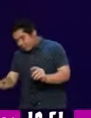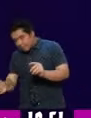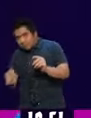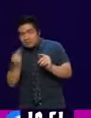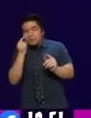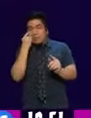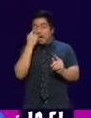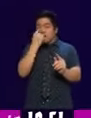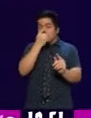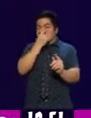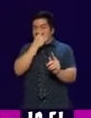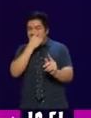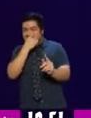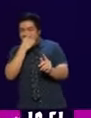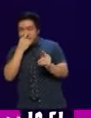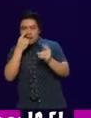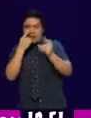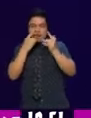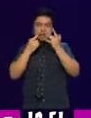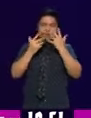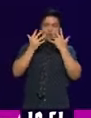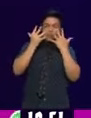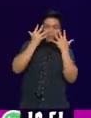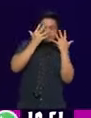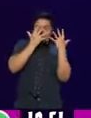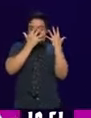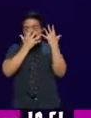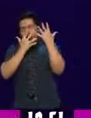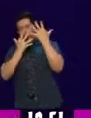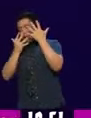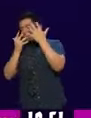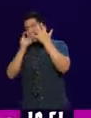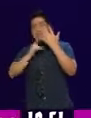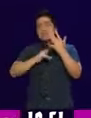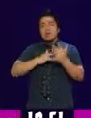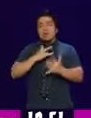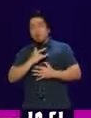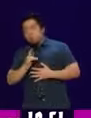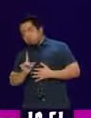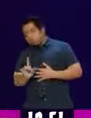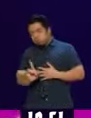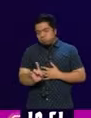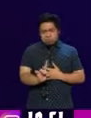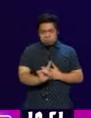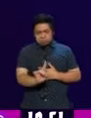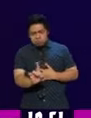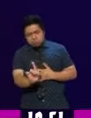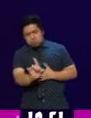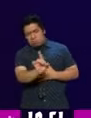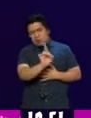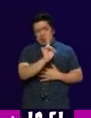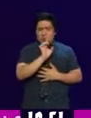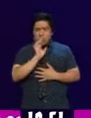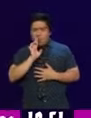Tus ojos han embriagado mi camino.